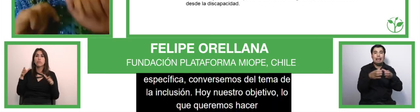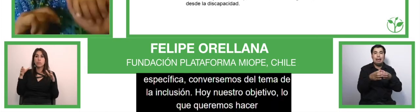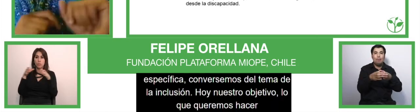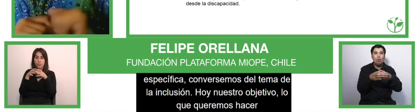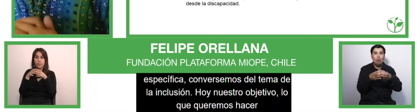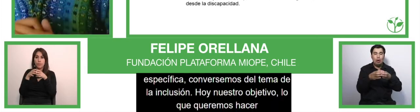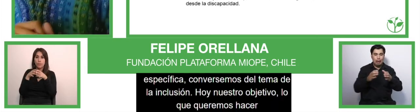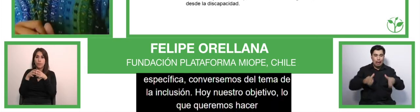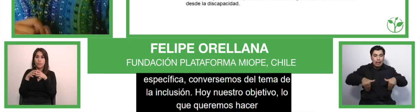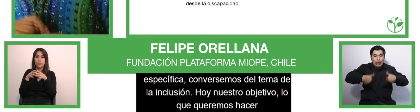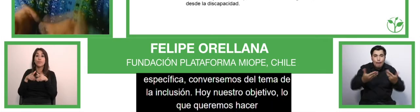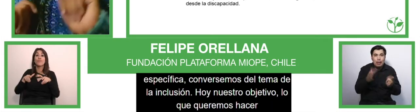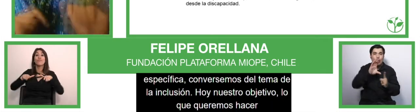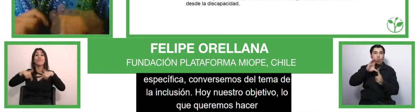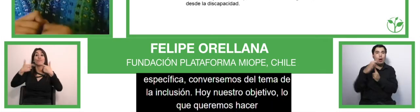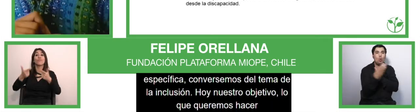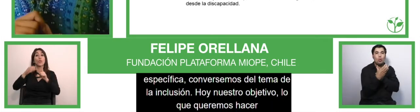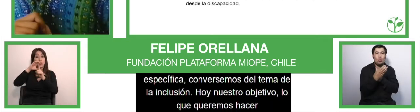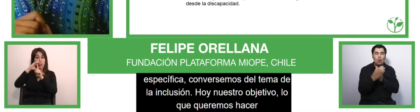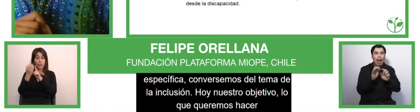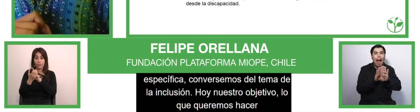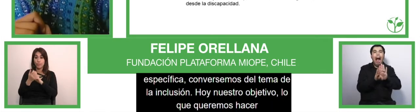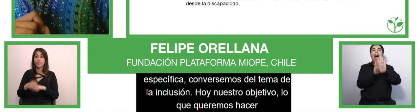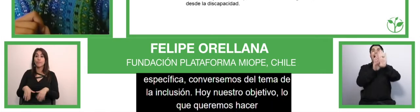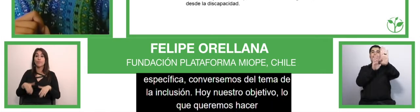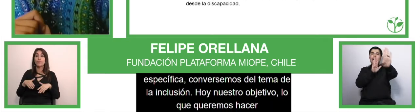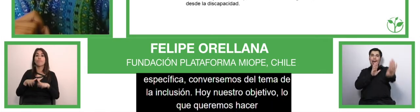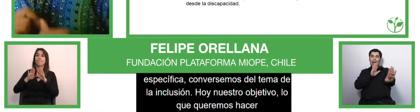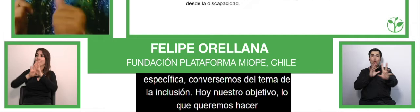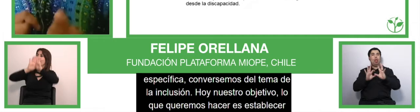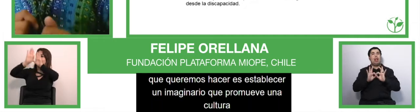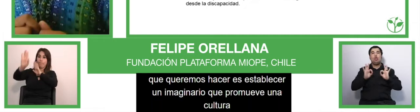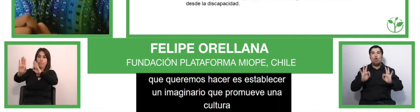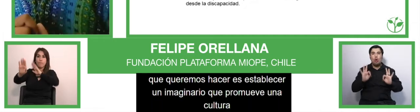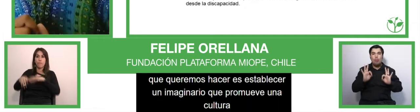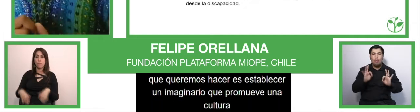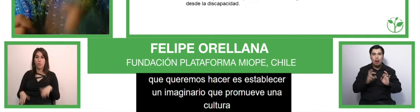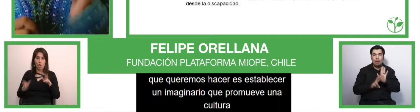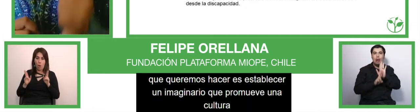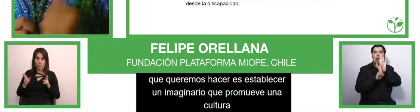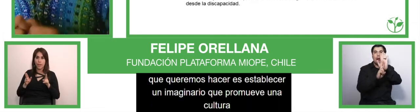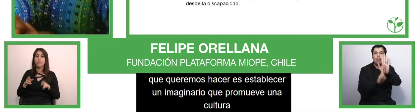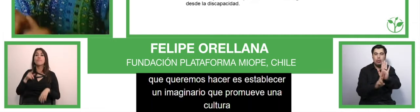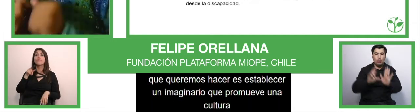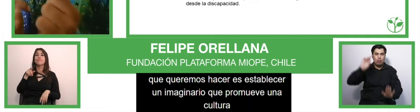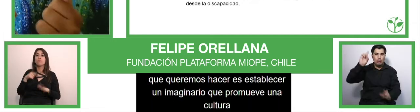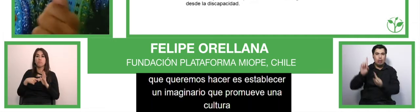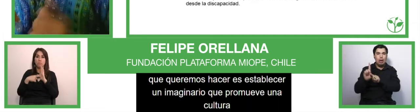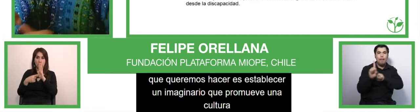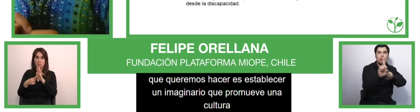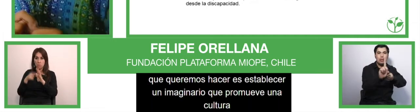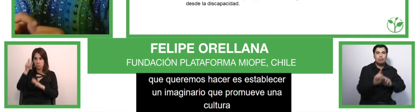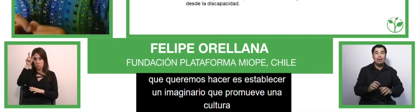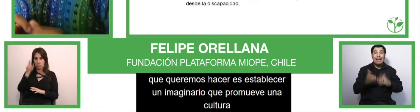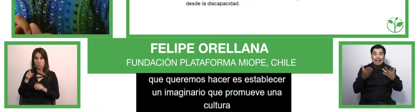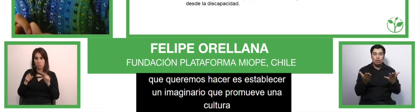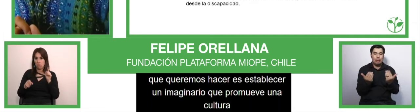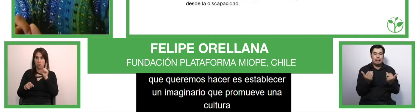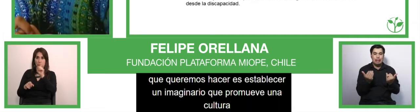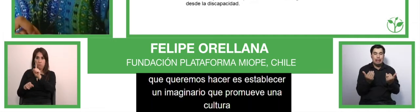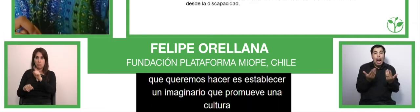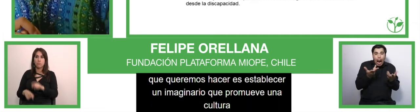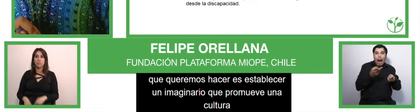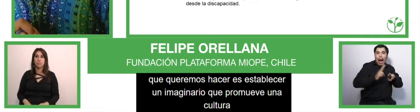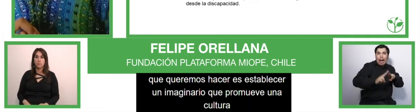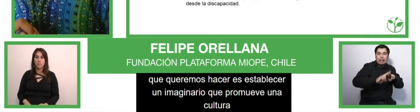discapacidad alejada de los estigmas, de los estereotipos convencionales de representación de la discapacidad. En eso estamos. Y eso es lo que se necesita hacer.